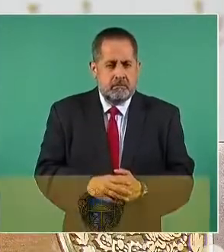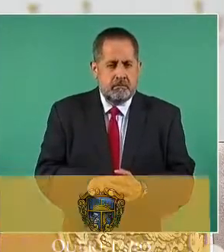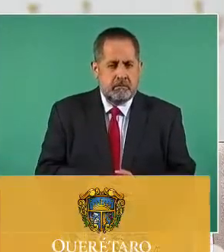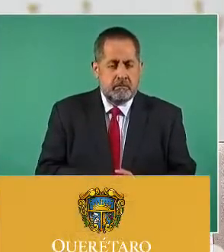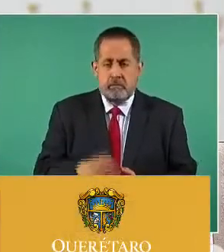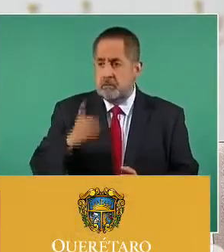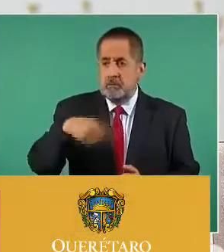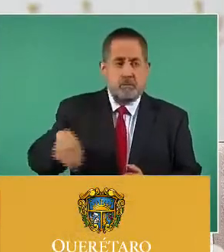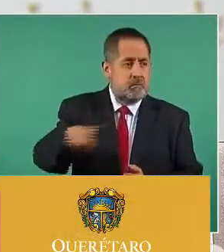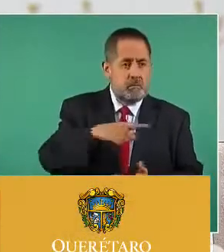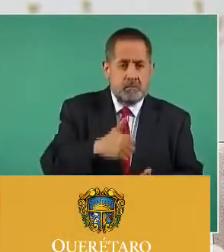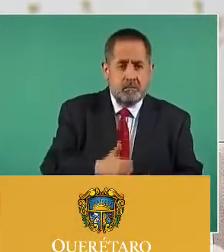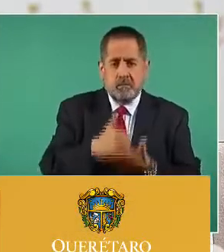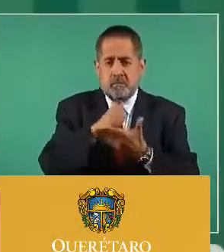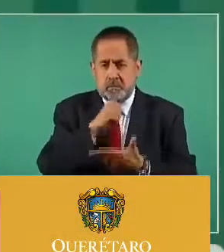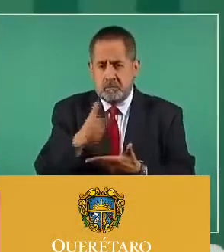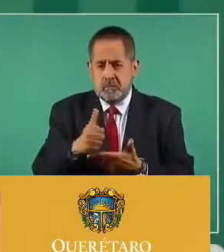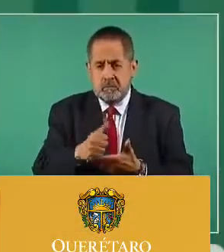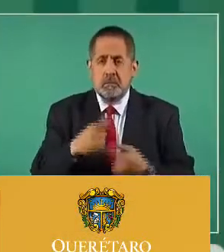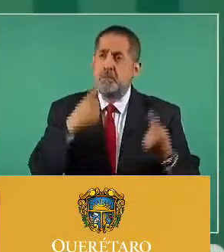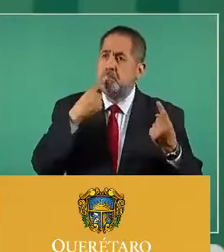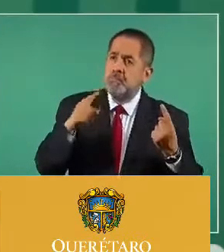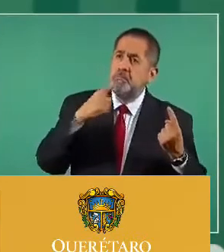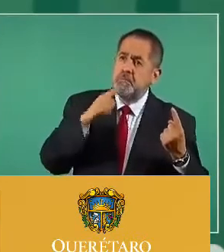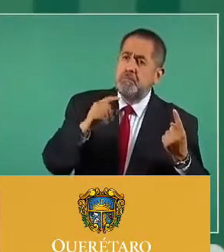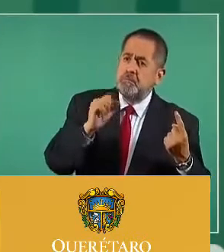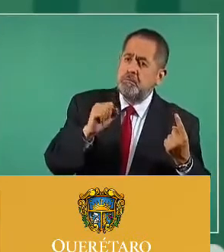no ayudan y ponen amparos,